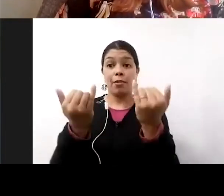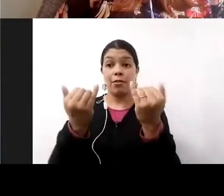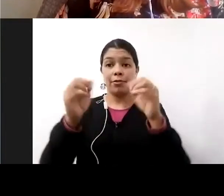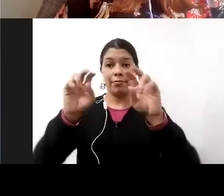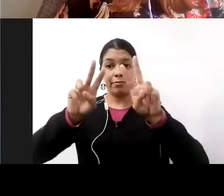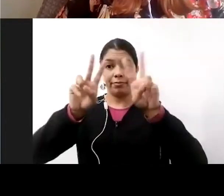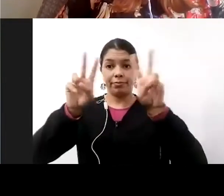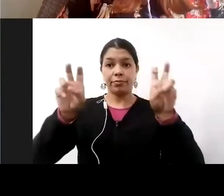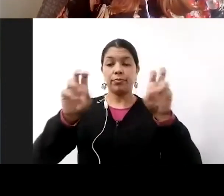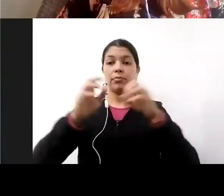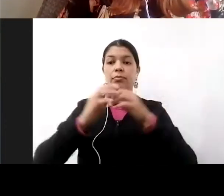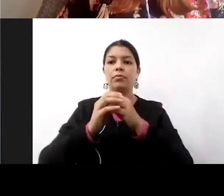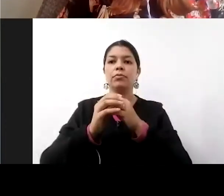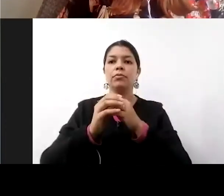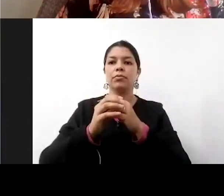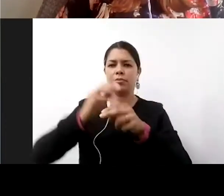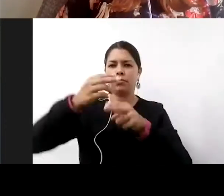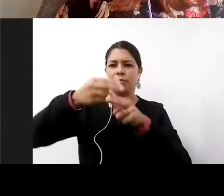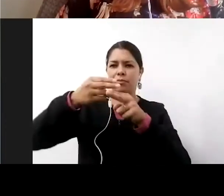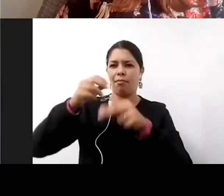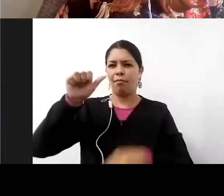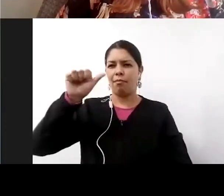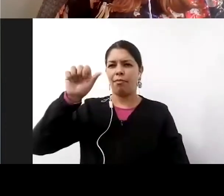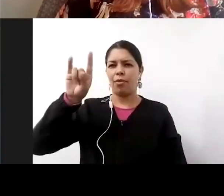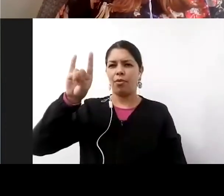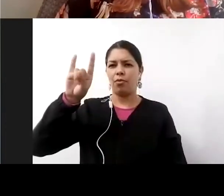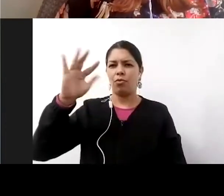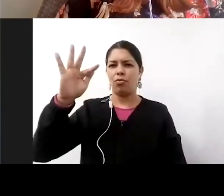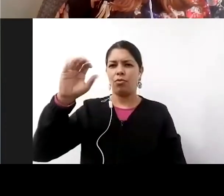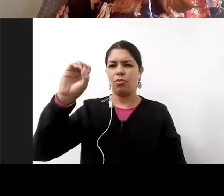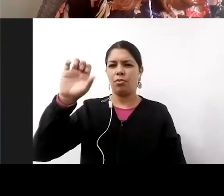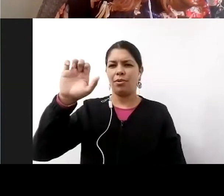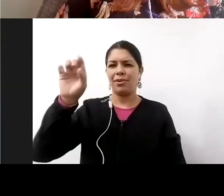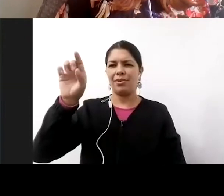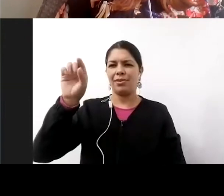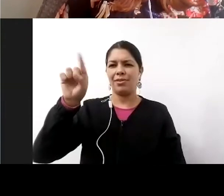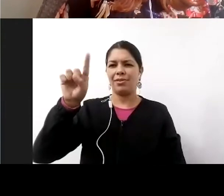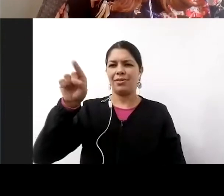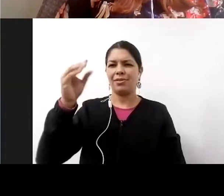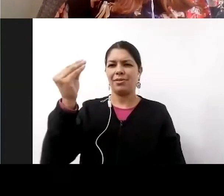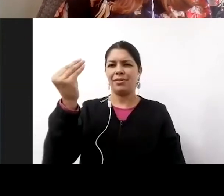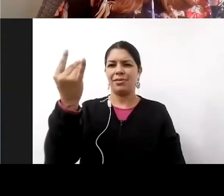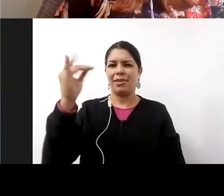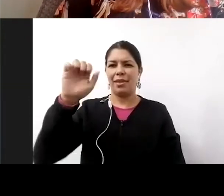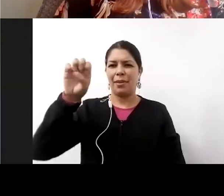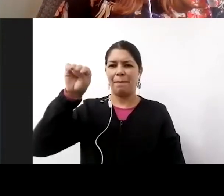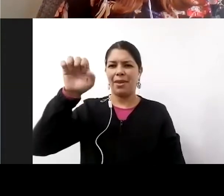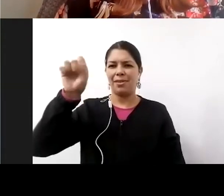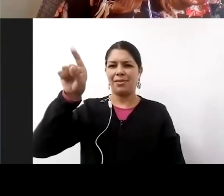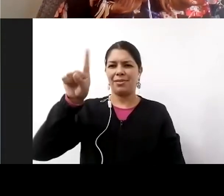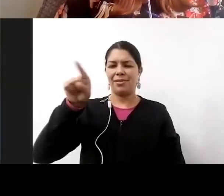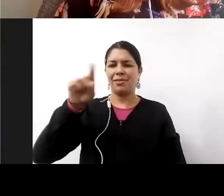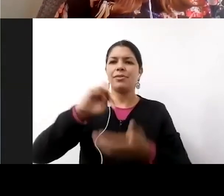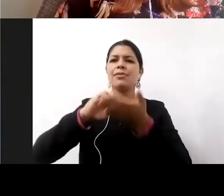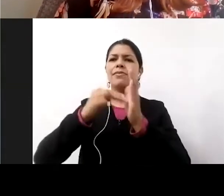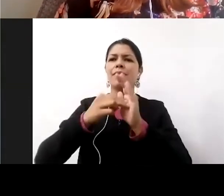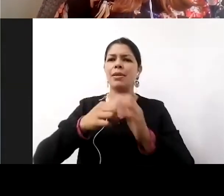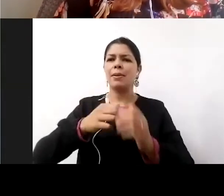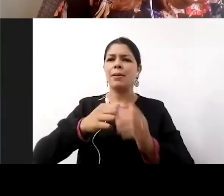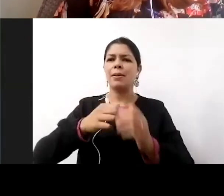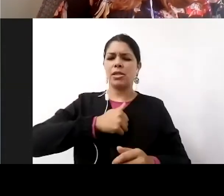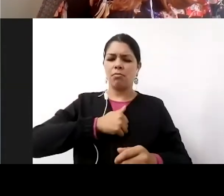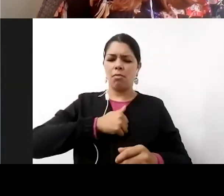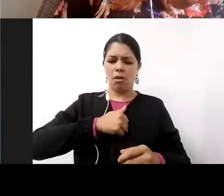sobre algo llamado los autoesquemas, que es básicamente la forma en la que nos vemos a nosotros mismos, en la que nos tratamos a nosotros